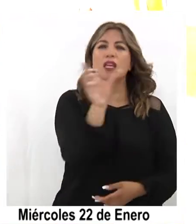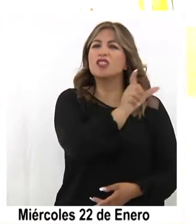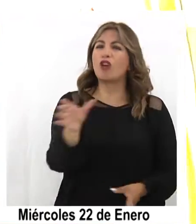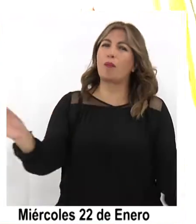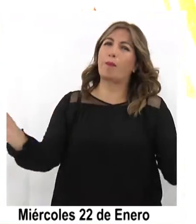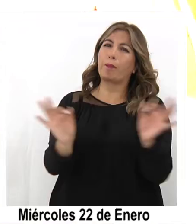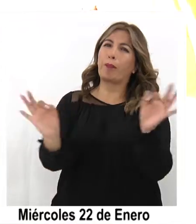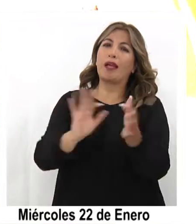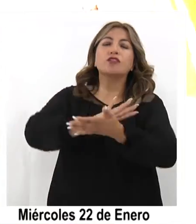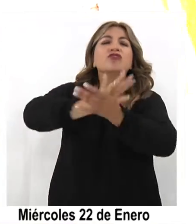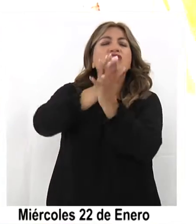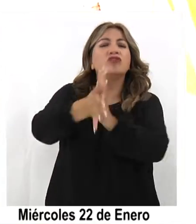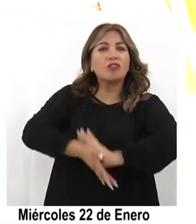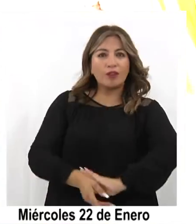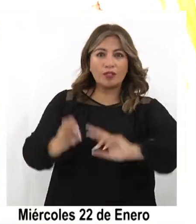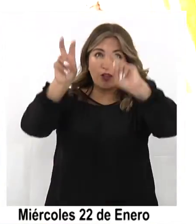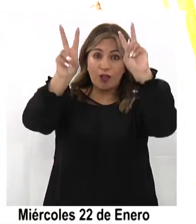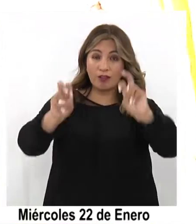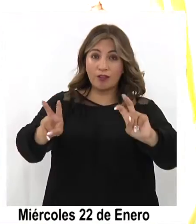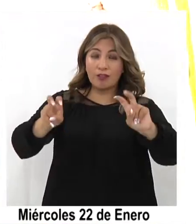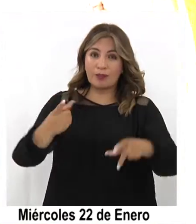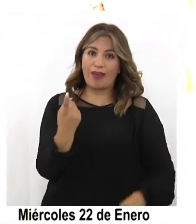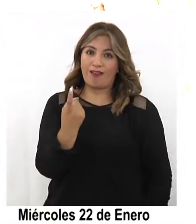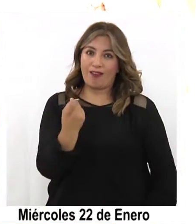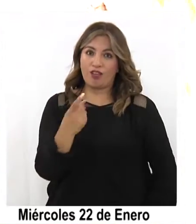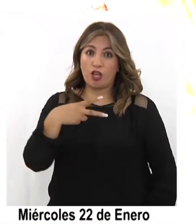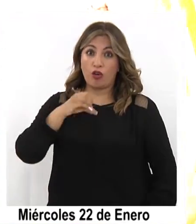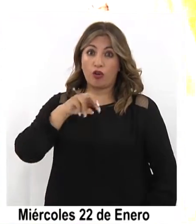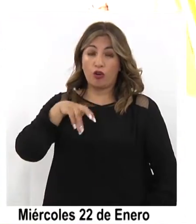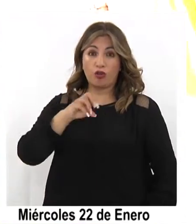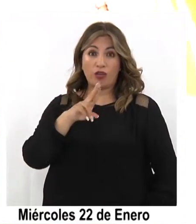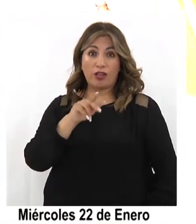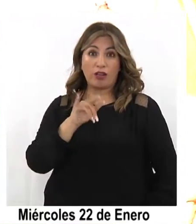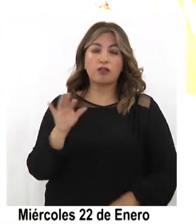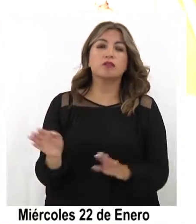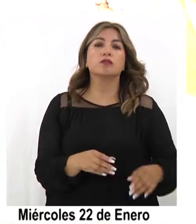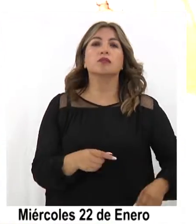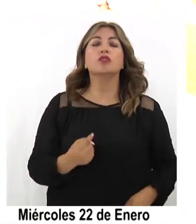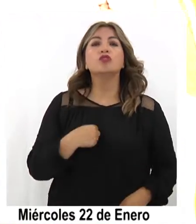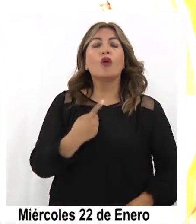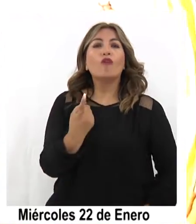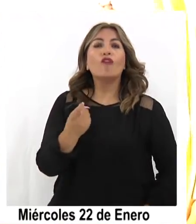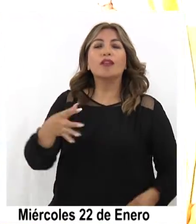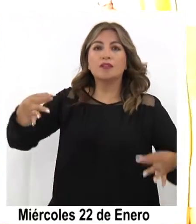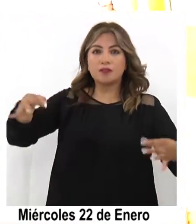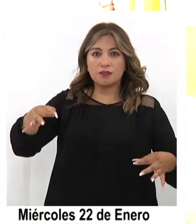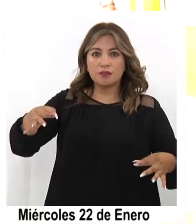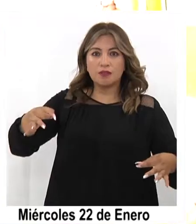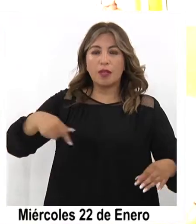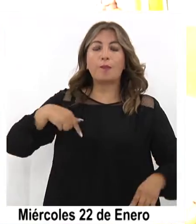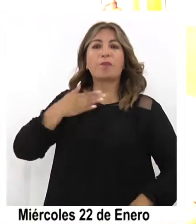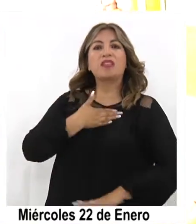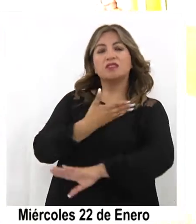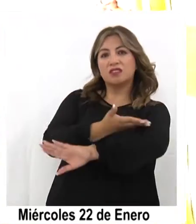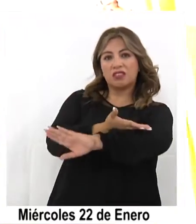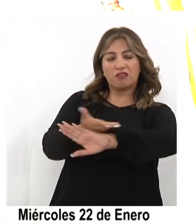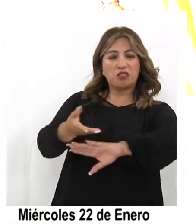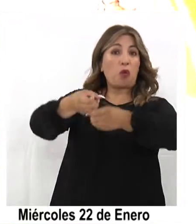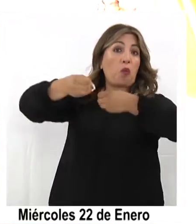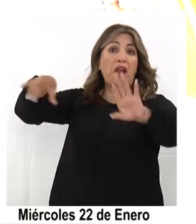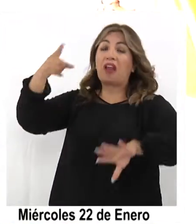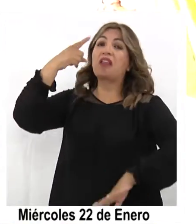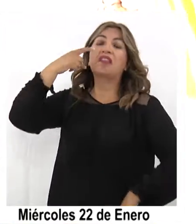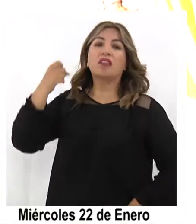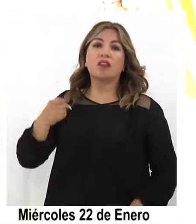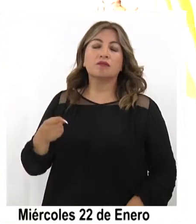donde se explicará en detalle todo lo referente a la emisión de boletas de honorarios. Si un boleta de honorarios va a hacer sus servicios como